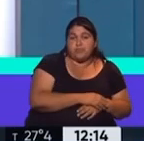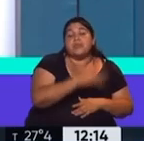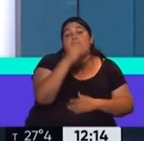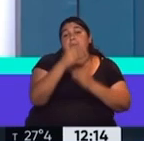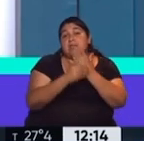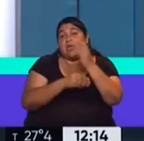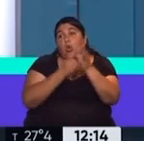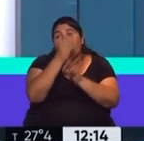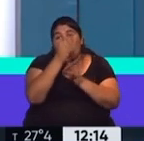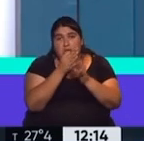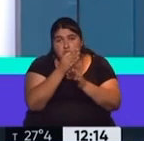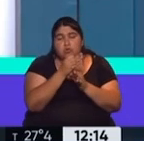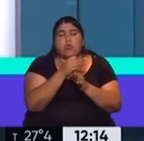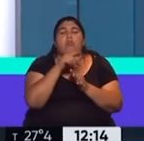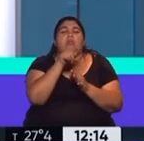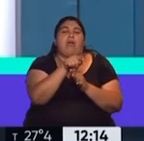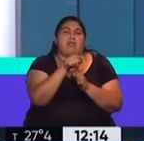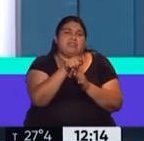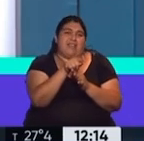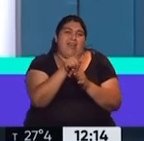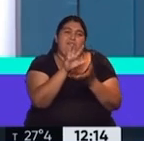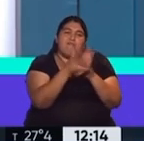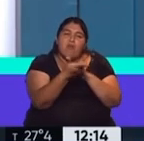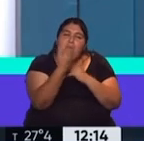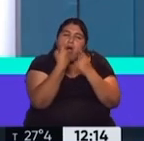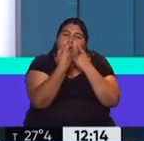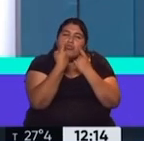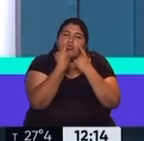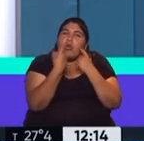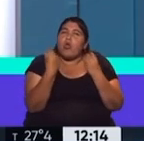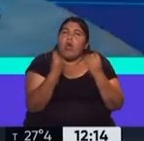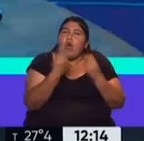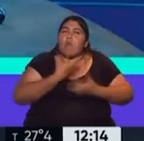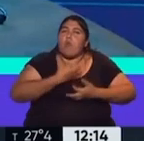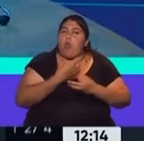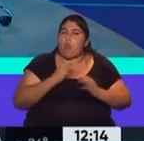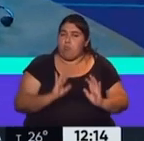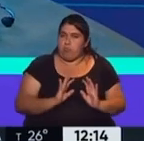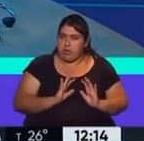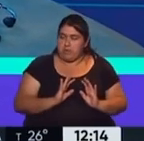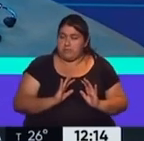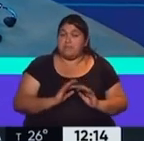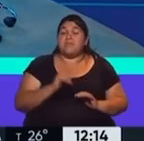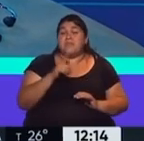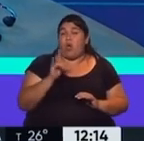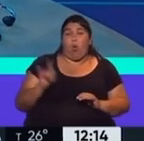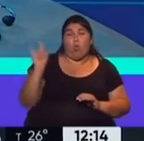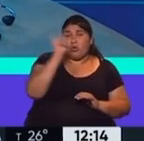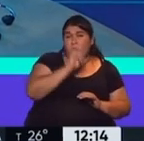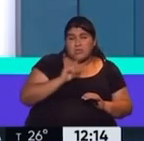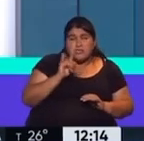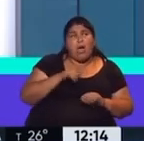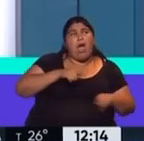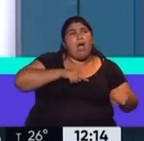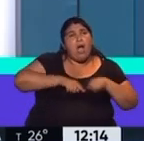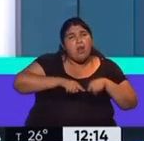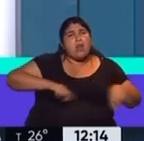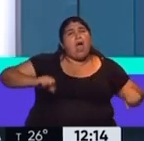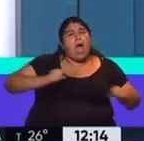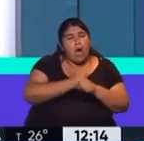misterio ocasión que de alguna forma verifica claro este cumplimiento entonces las universidades tenemos aprobadas